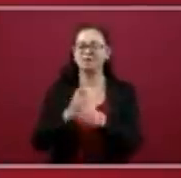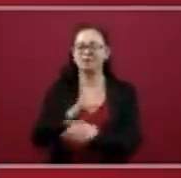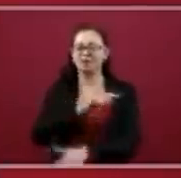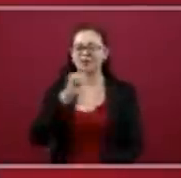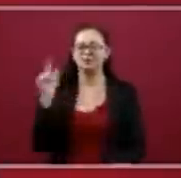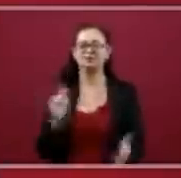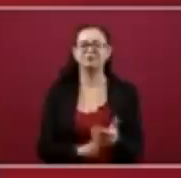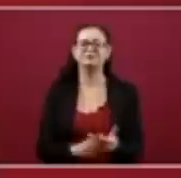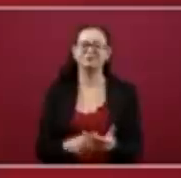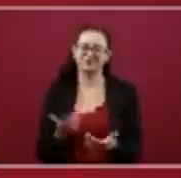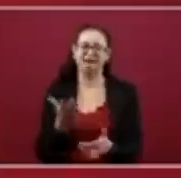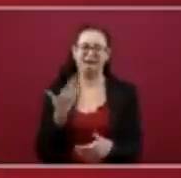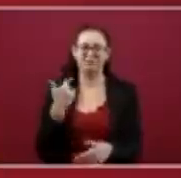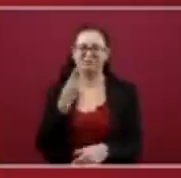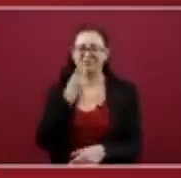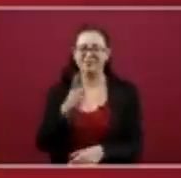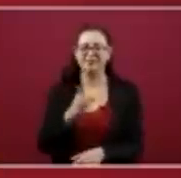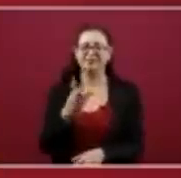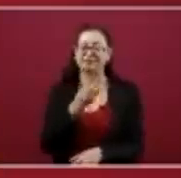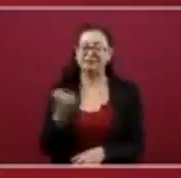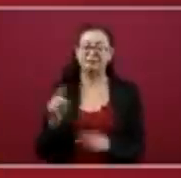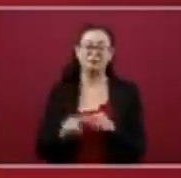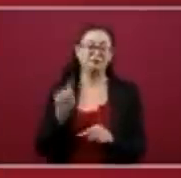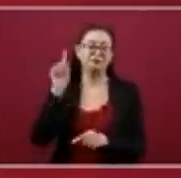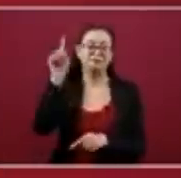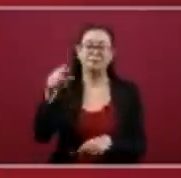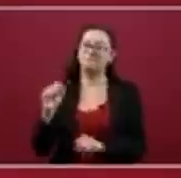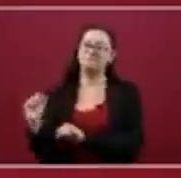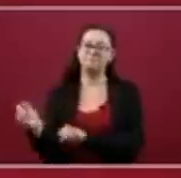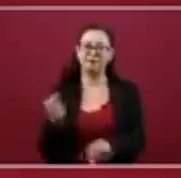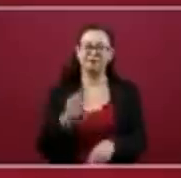estamos arriba de 300,